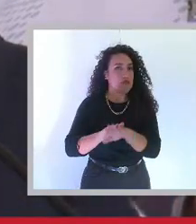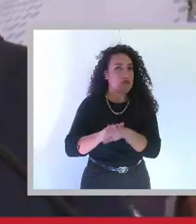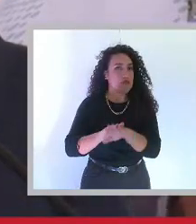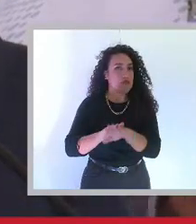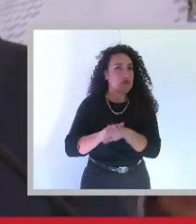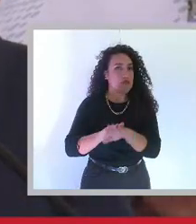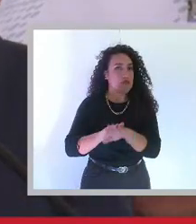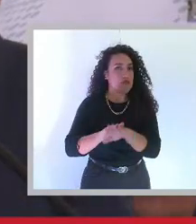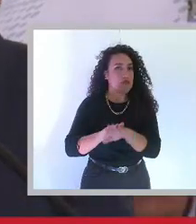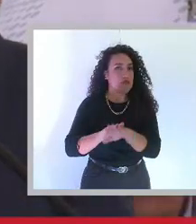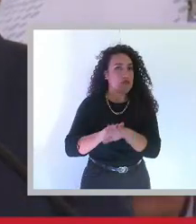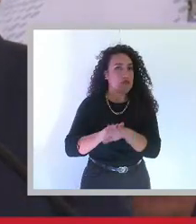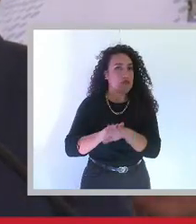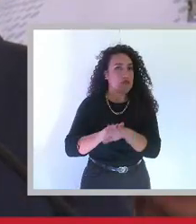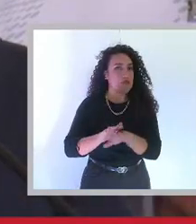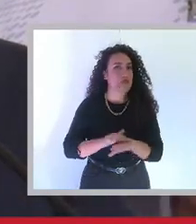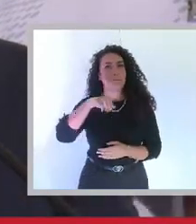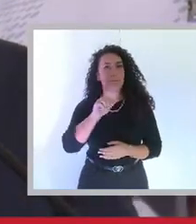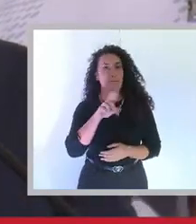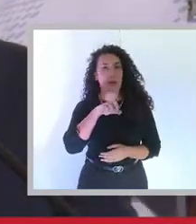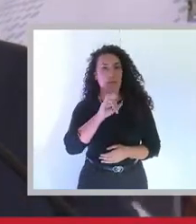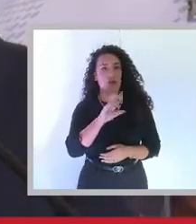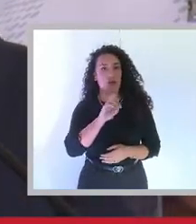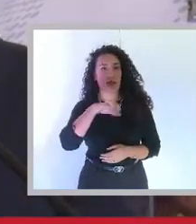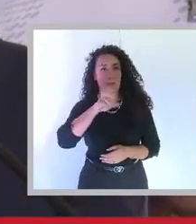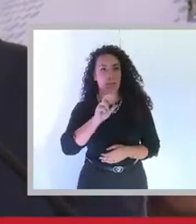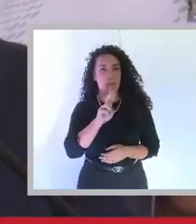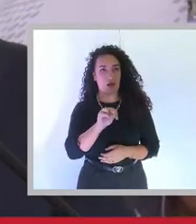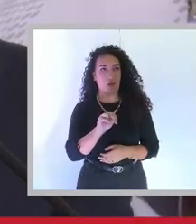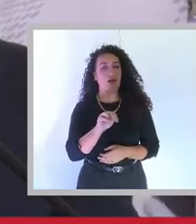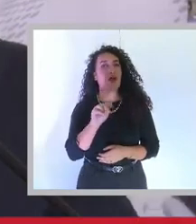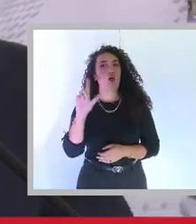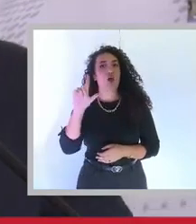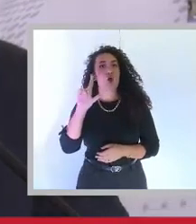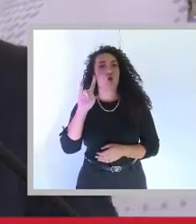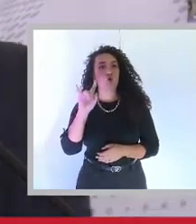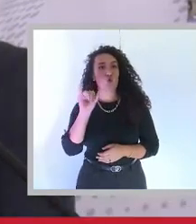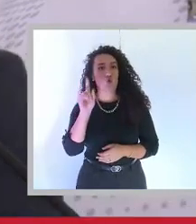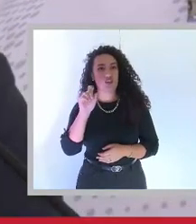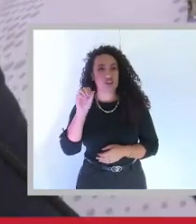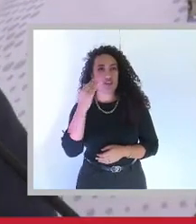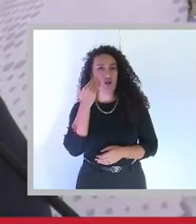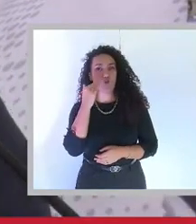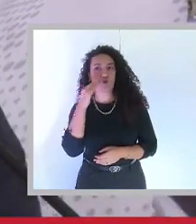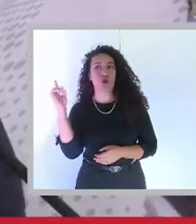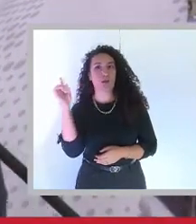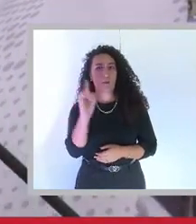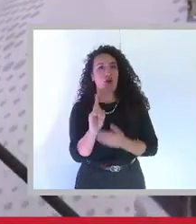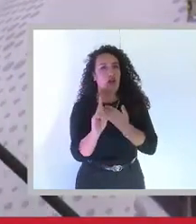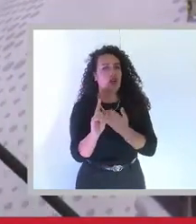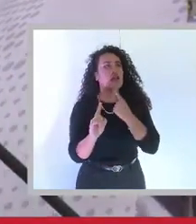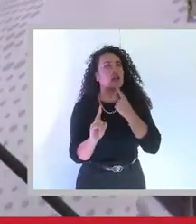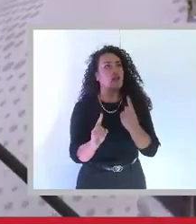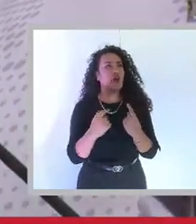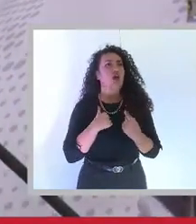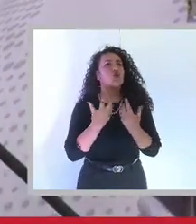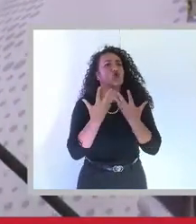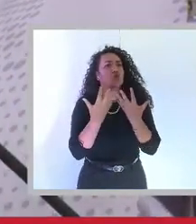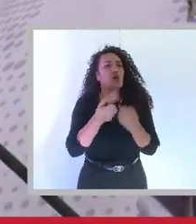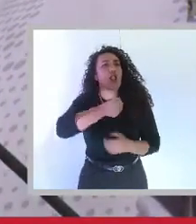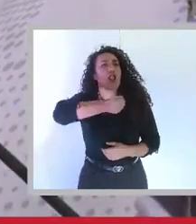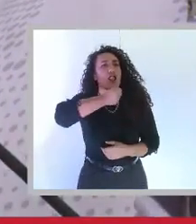desde Mapiripán, Luisa, y dijo: quiero cantar en el